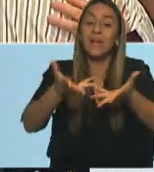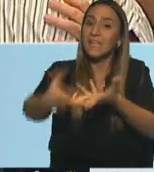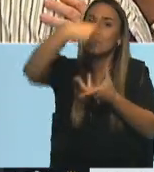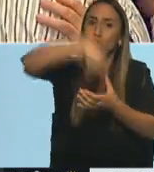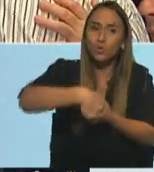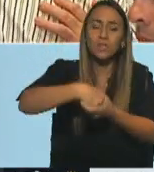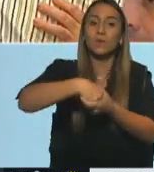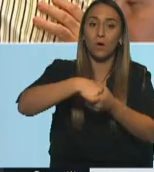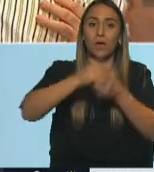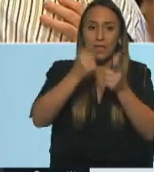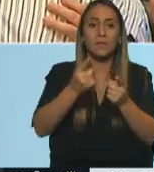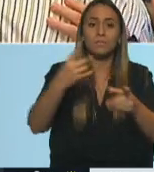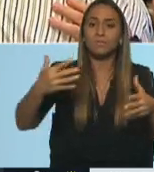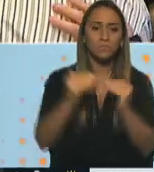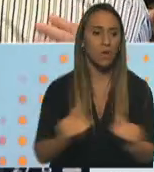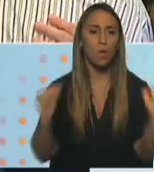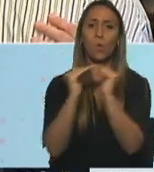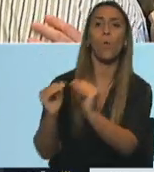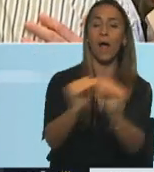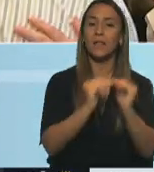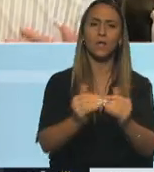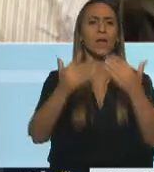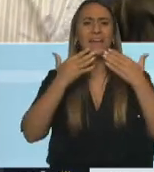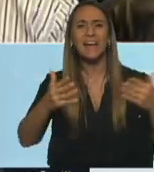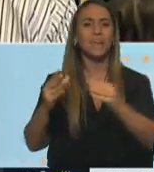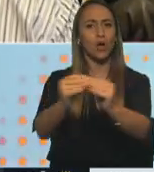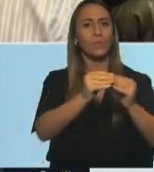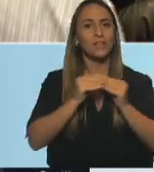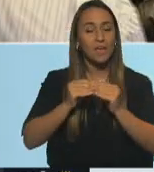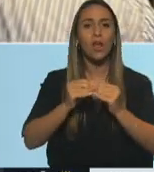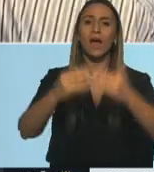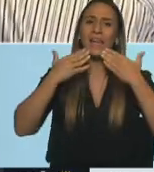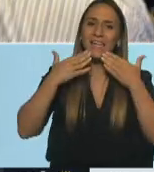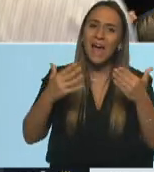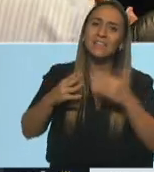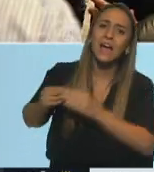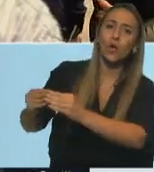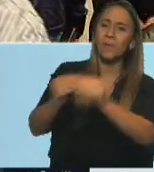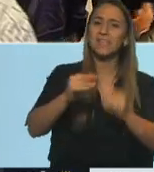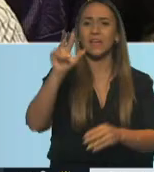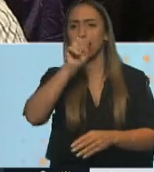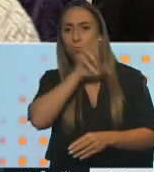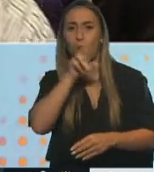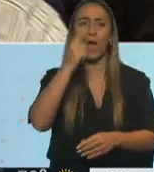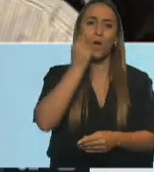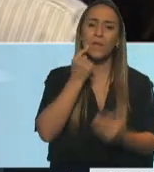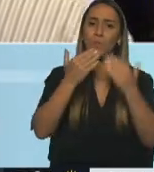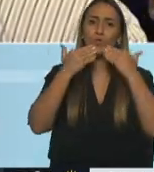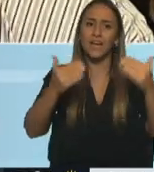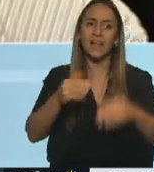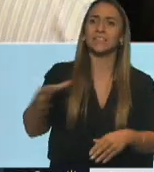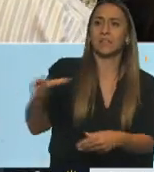y con igualdad de oportunidades. Gracias, compañeros. Gracias, compañeras. gracias a los